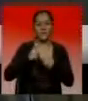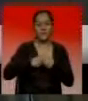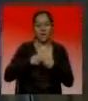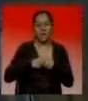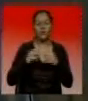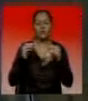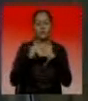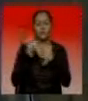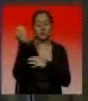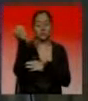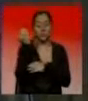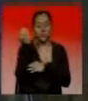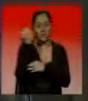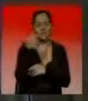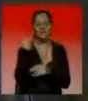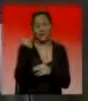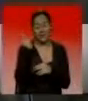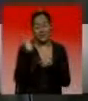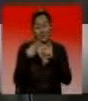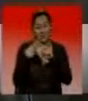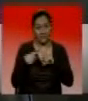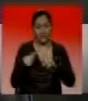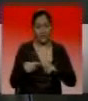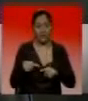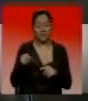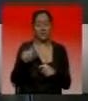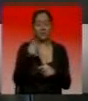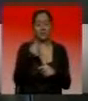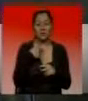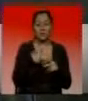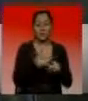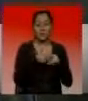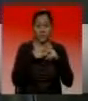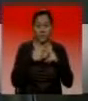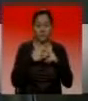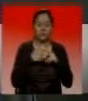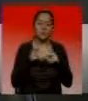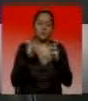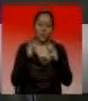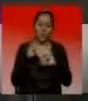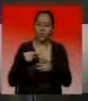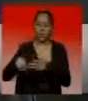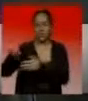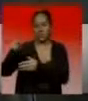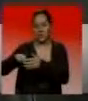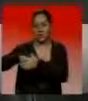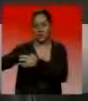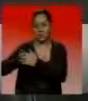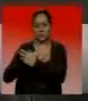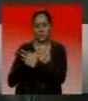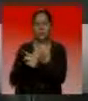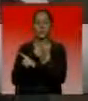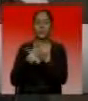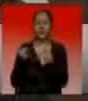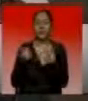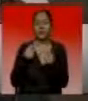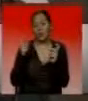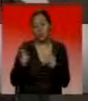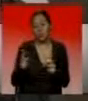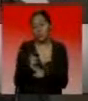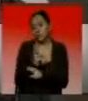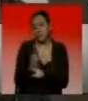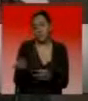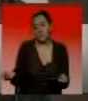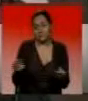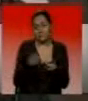nuestros jubilados que obtenían los distintos tipos de créditos, y pues ahora lo vamos a utilizar. En el